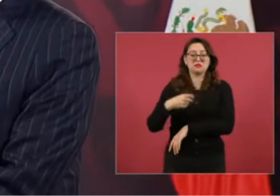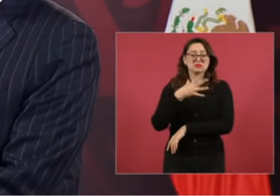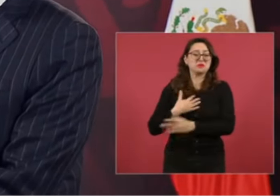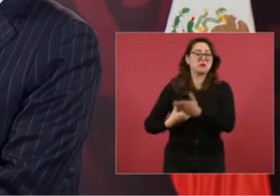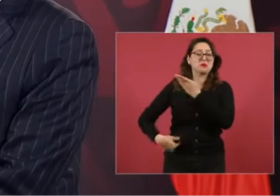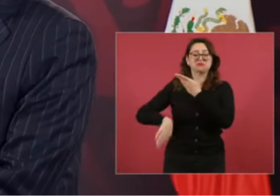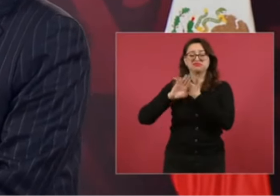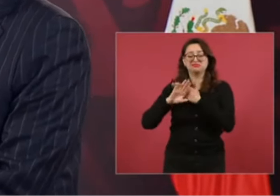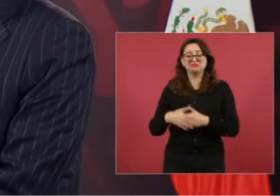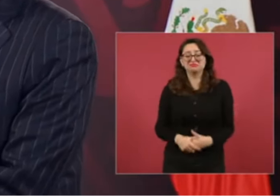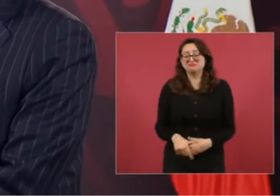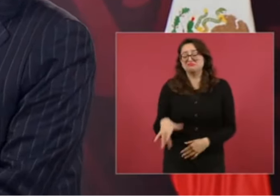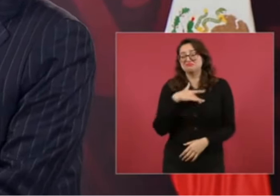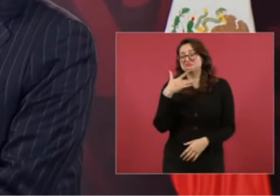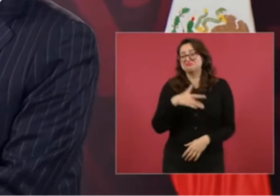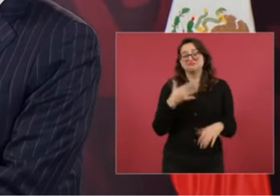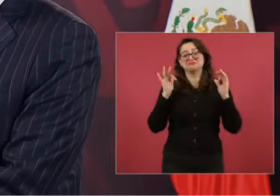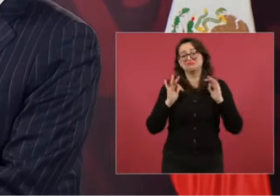de que son honestos.